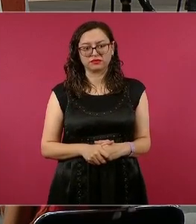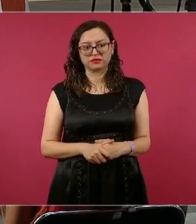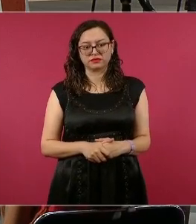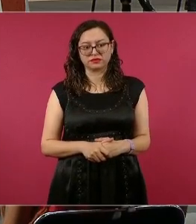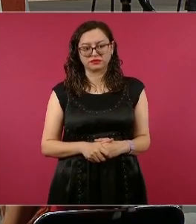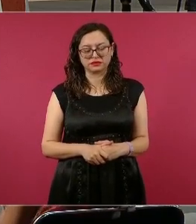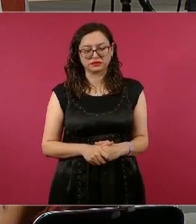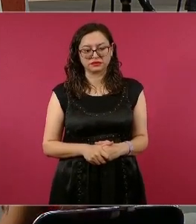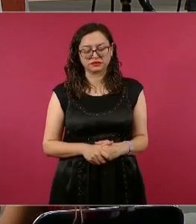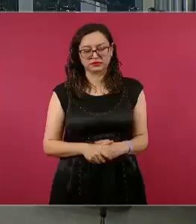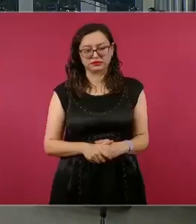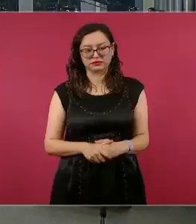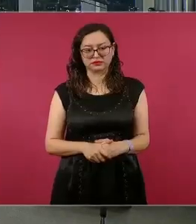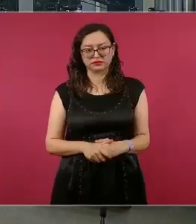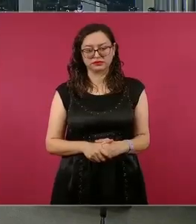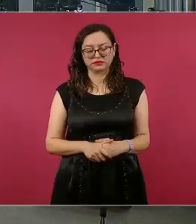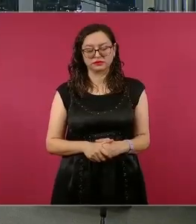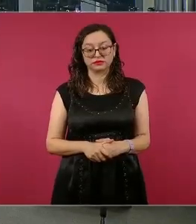cadenas. No sé.